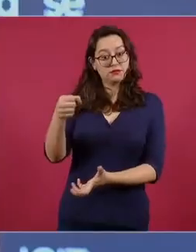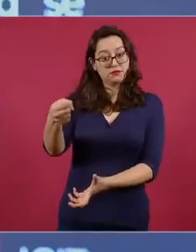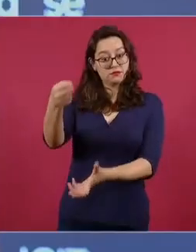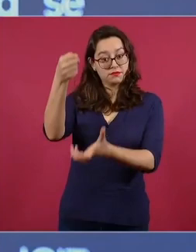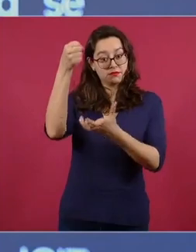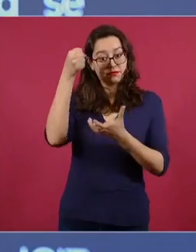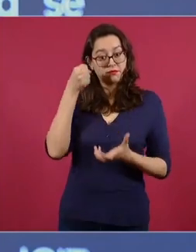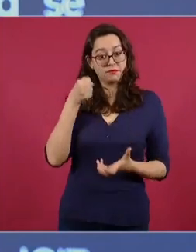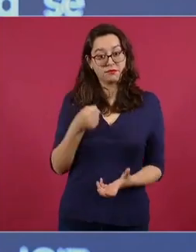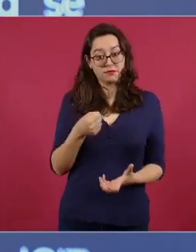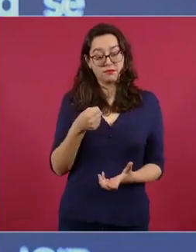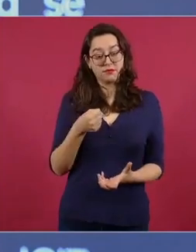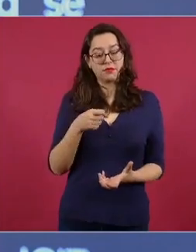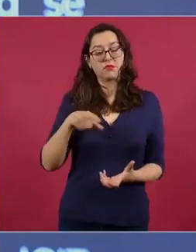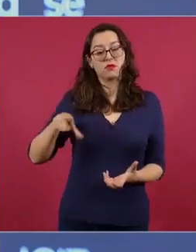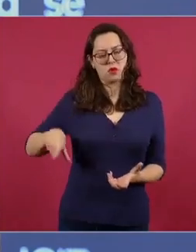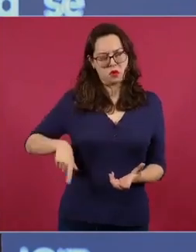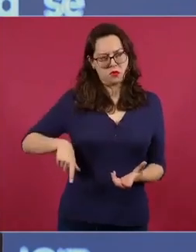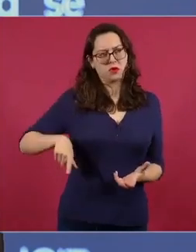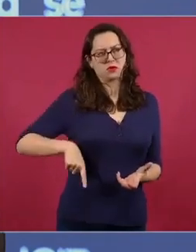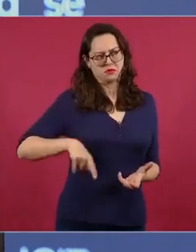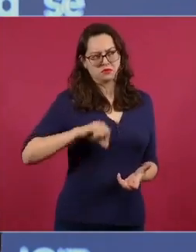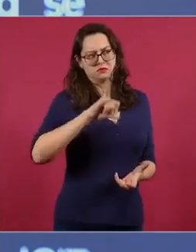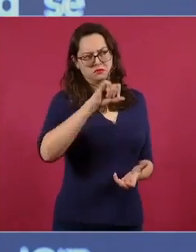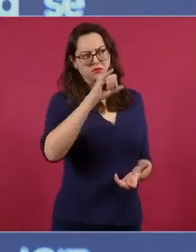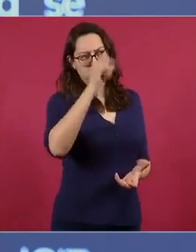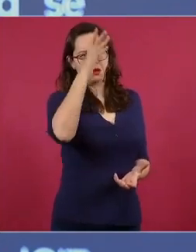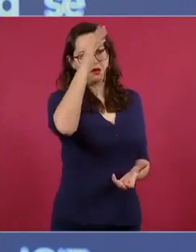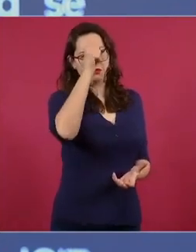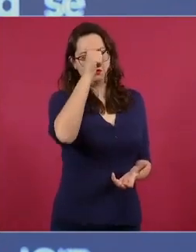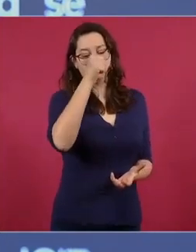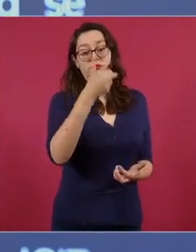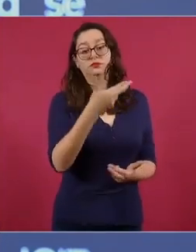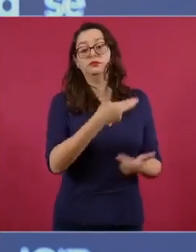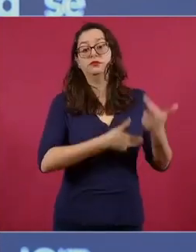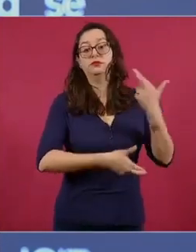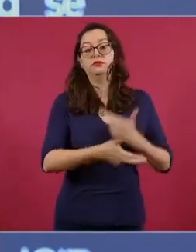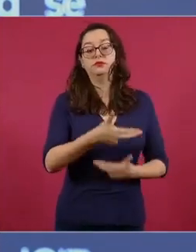la aceptación de parte del Gobierno de México para liquidar